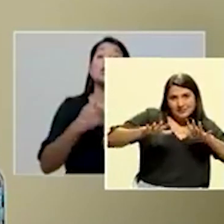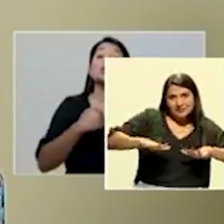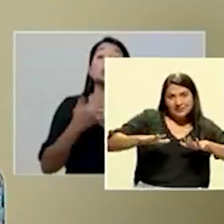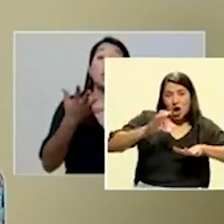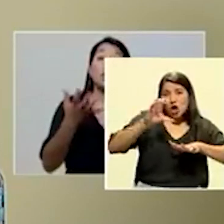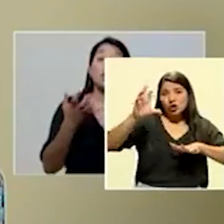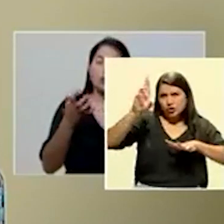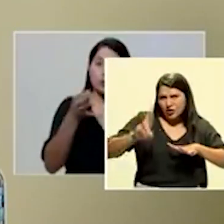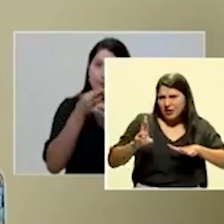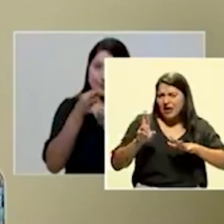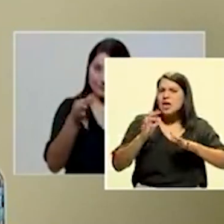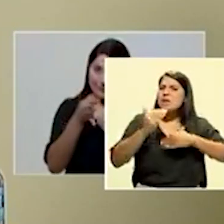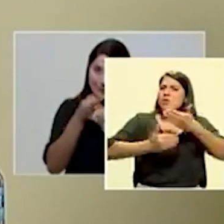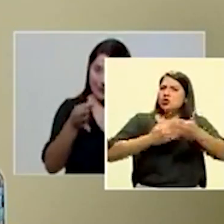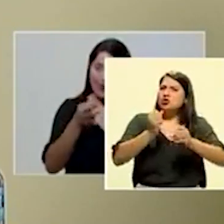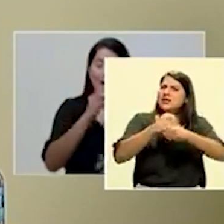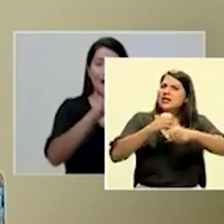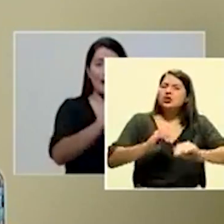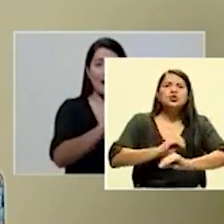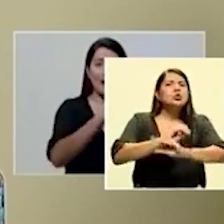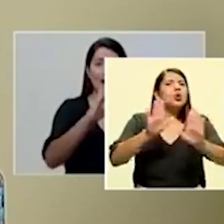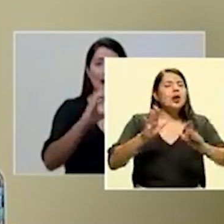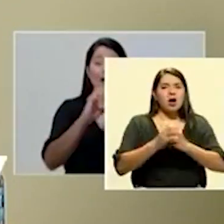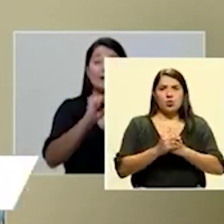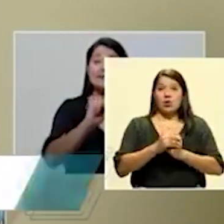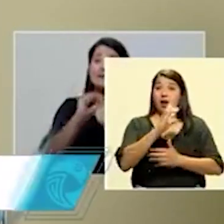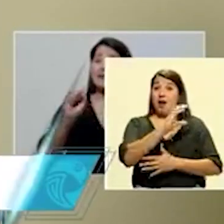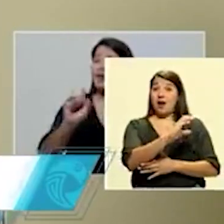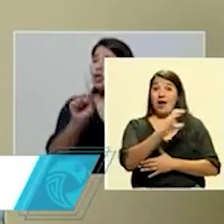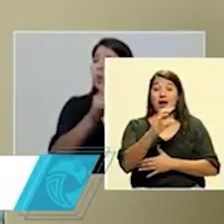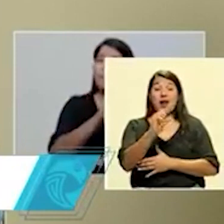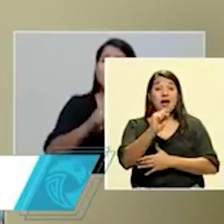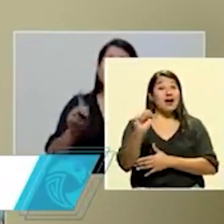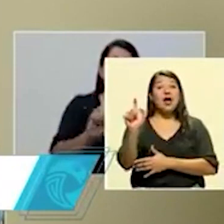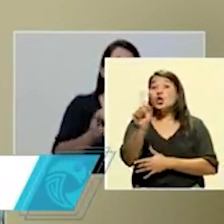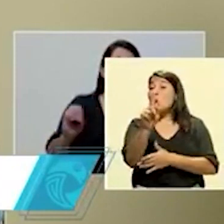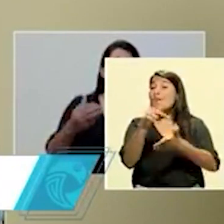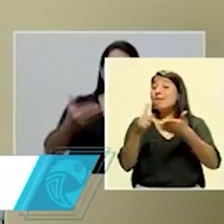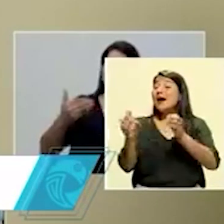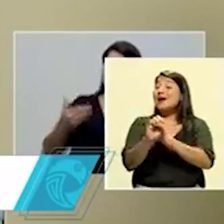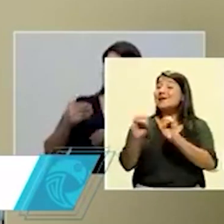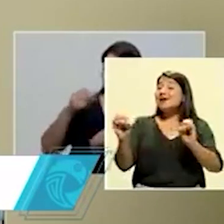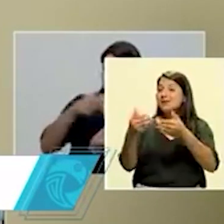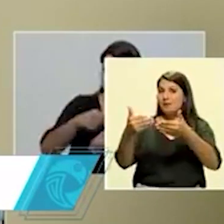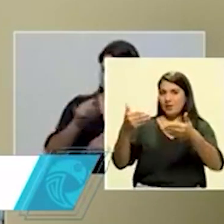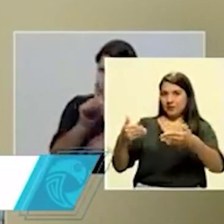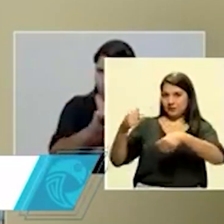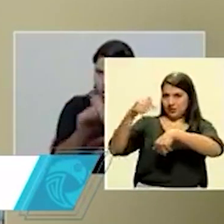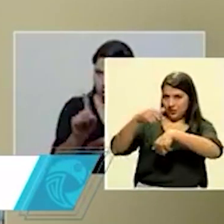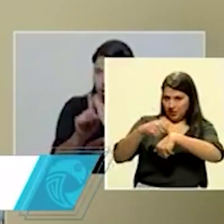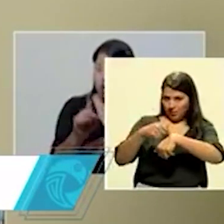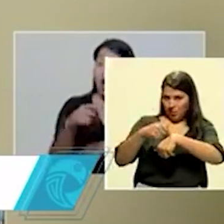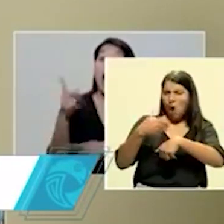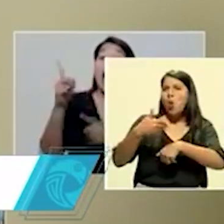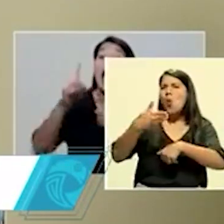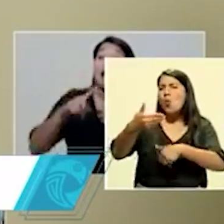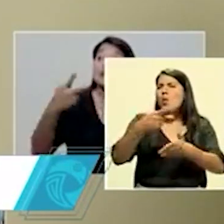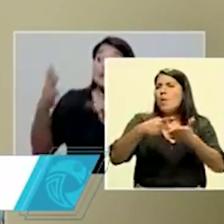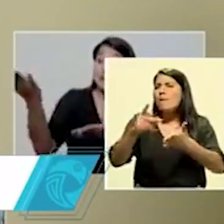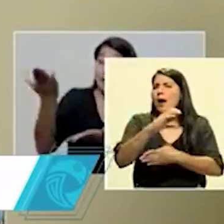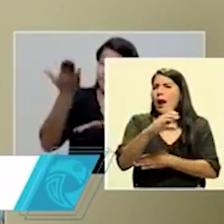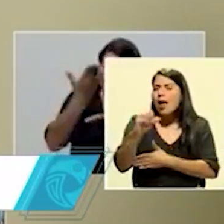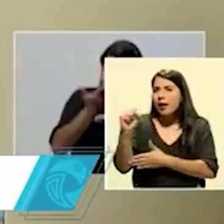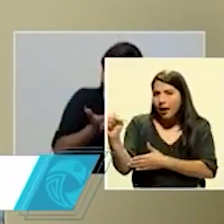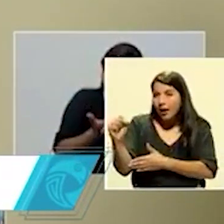La caja no paga absolutamente nada por adelantado. Se paga contra entrega y una vez que se